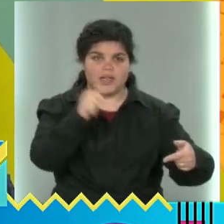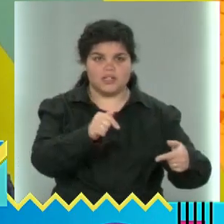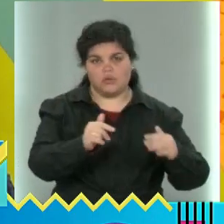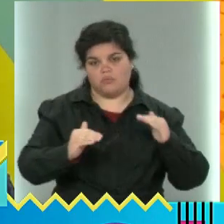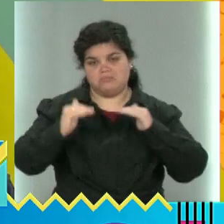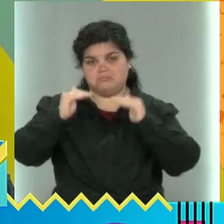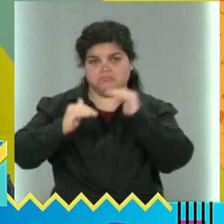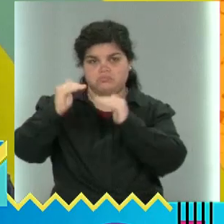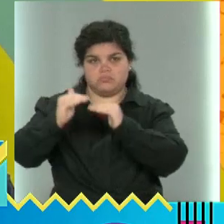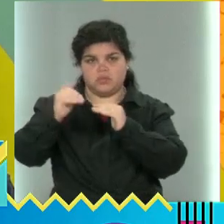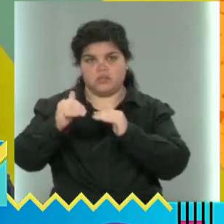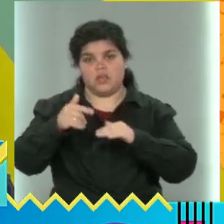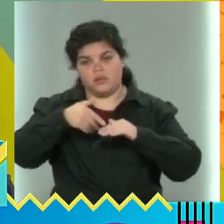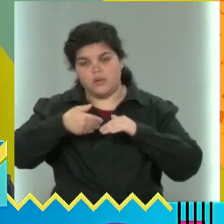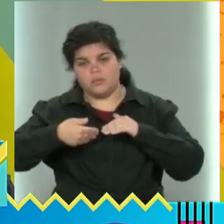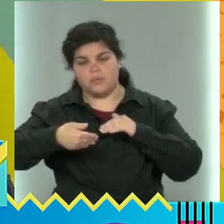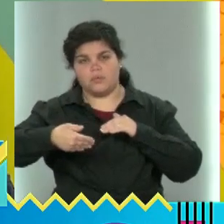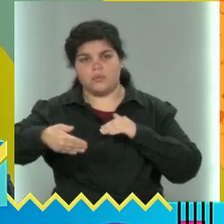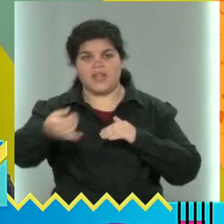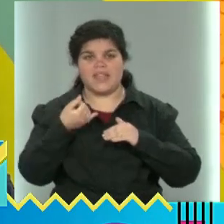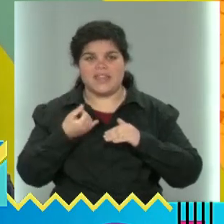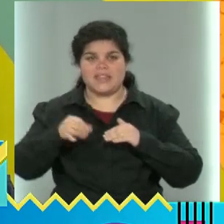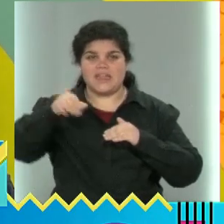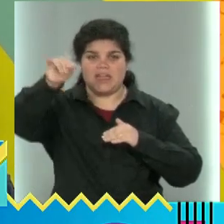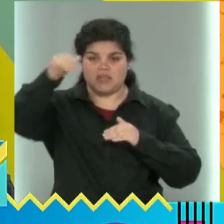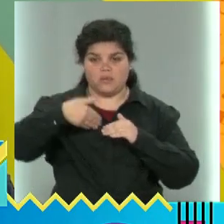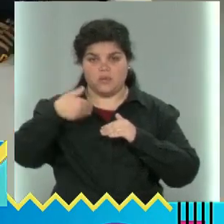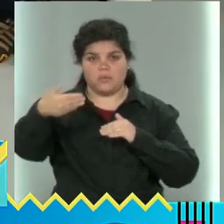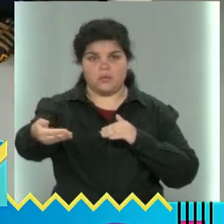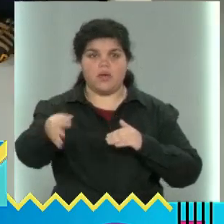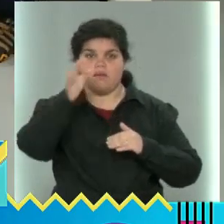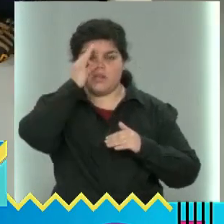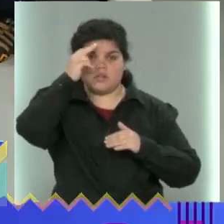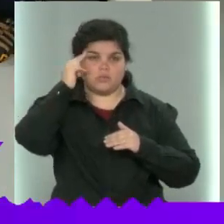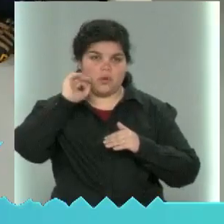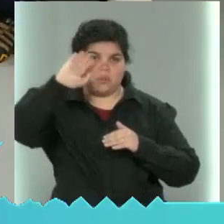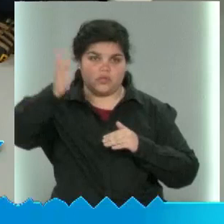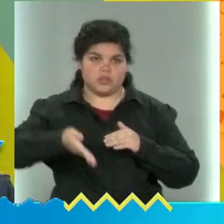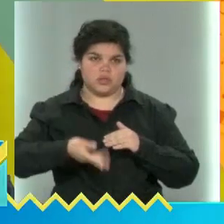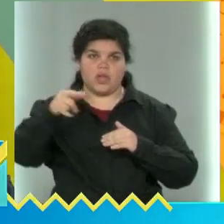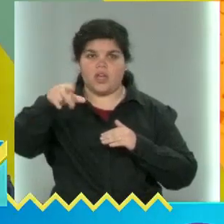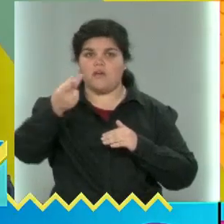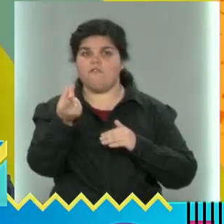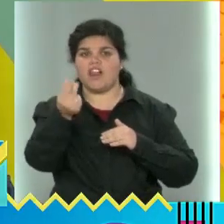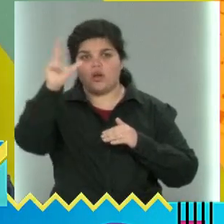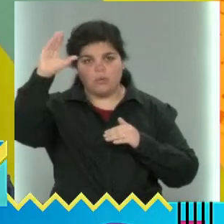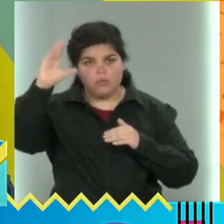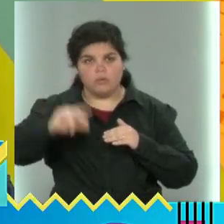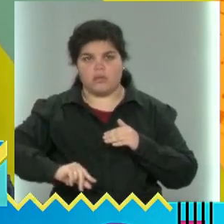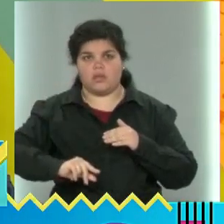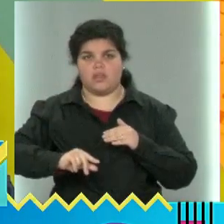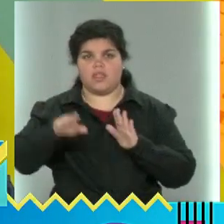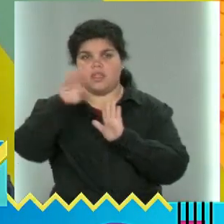tasa de largo plazo que está al 29%, en un descuento de valores, que es lo que hablaba, con una inflación